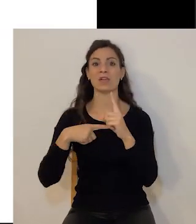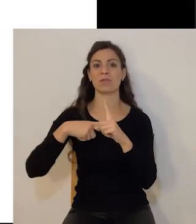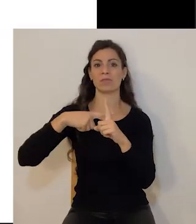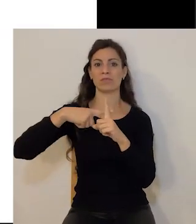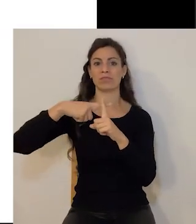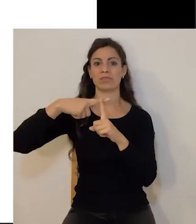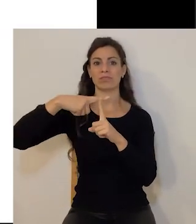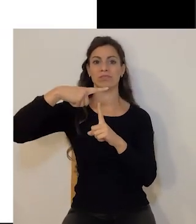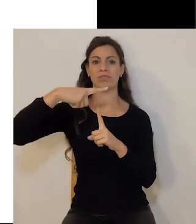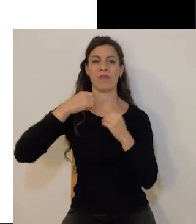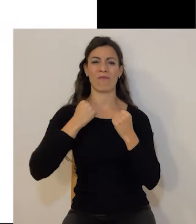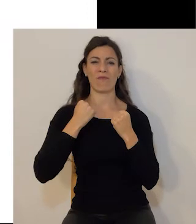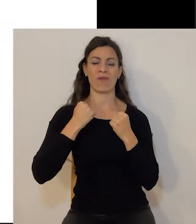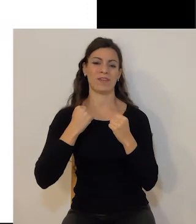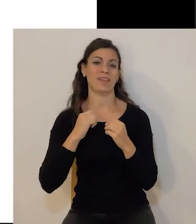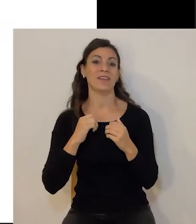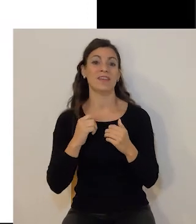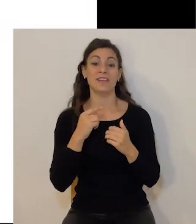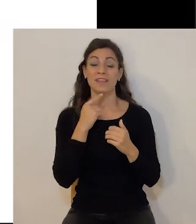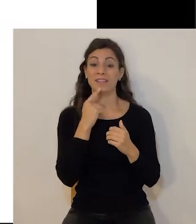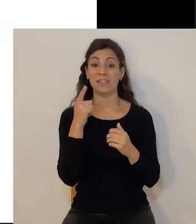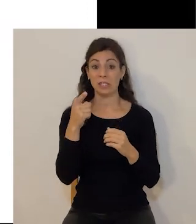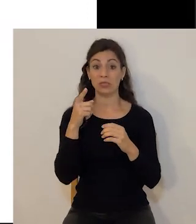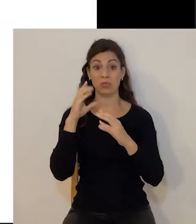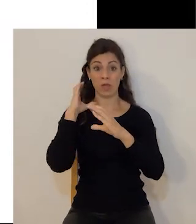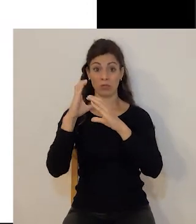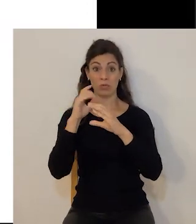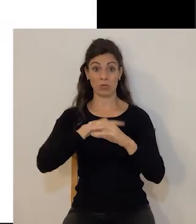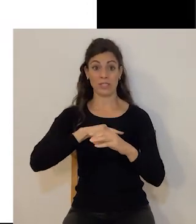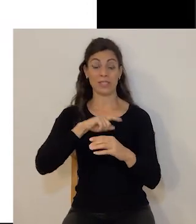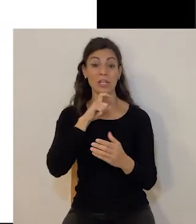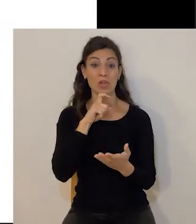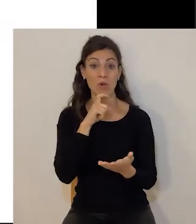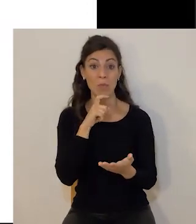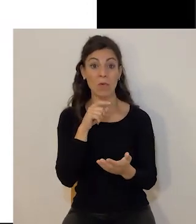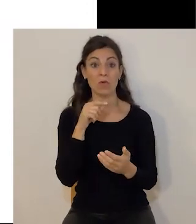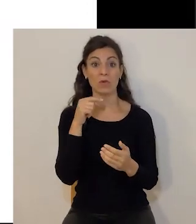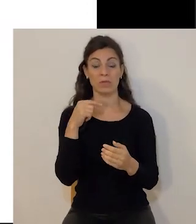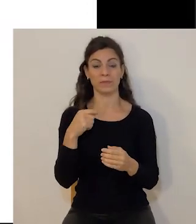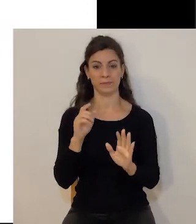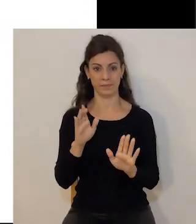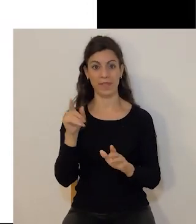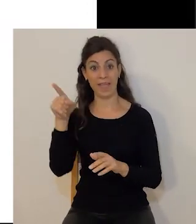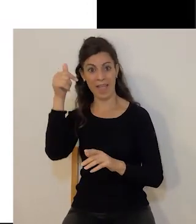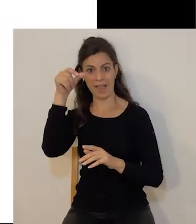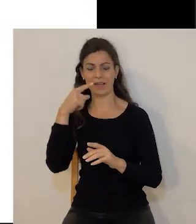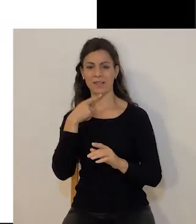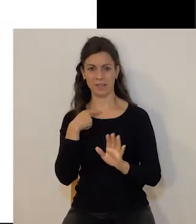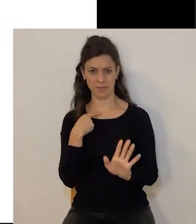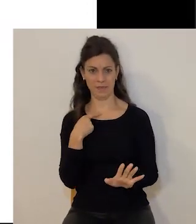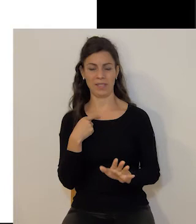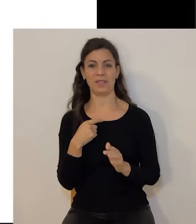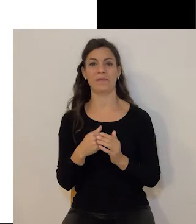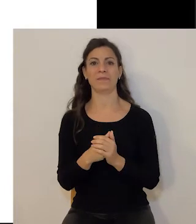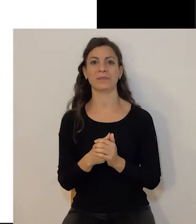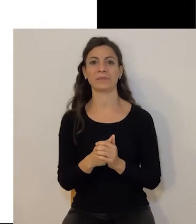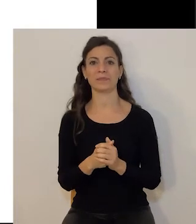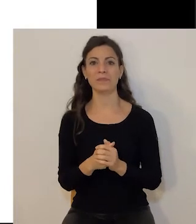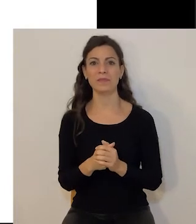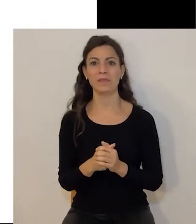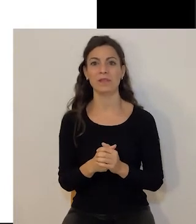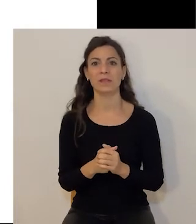intensidad. Y le digo, ¿cómo te sientes cuando vas en el autobús? Me dice, atención, estoy atento a